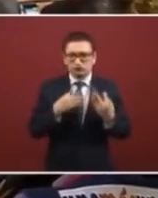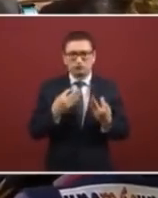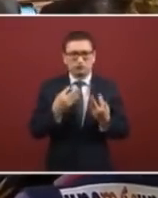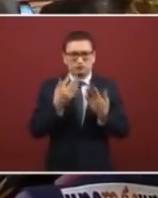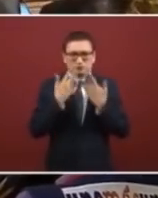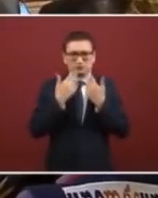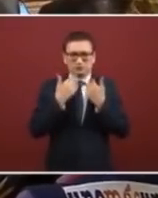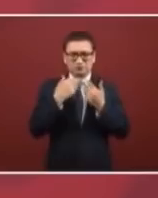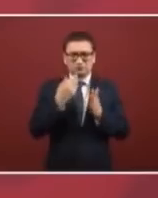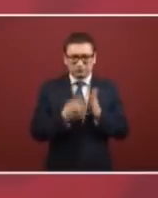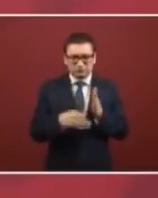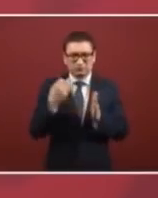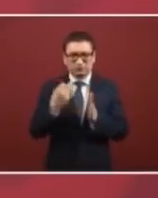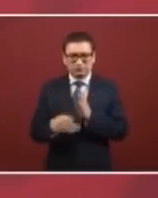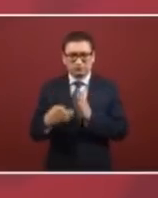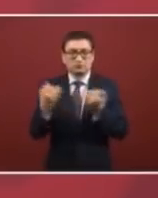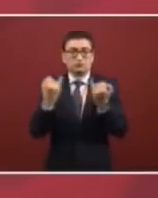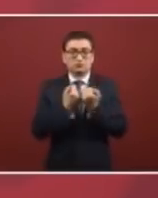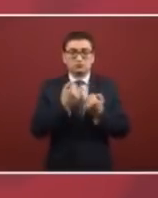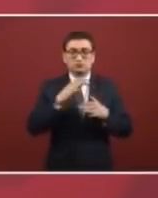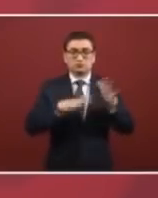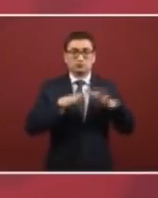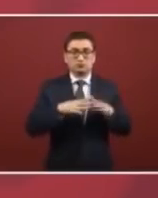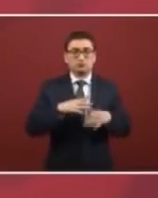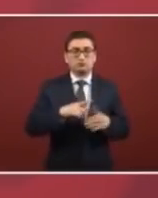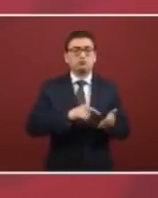ni siquiera en las cabeceras municipales,